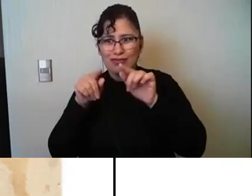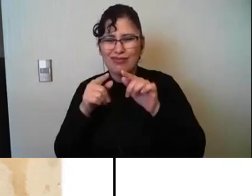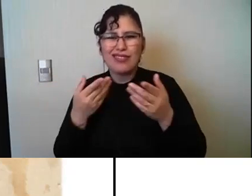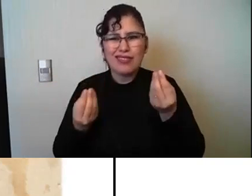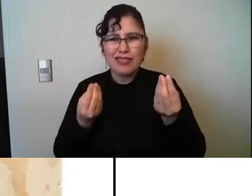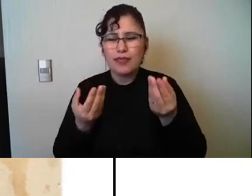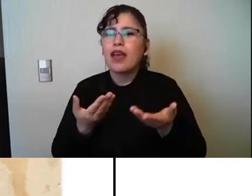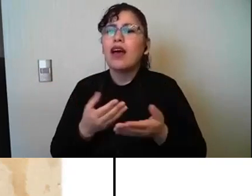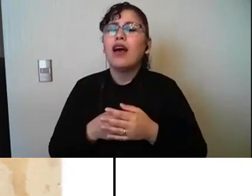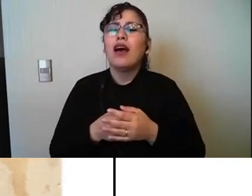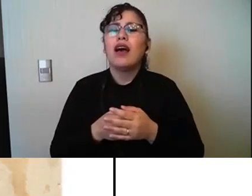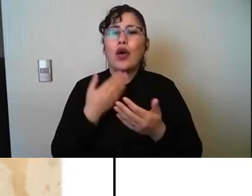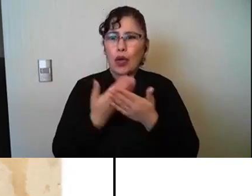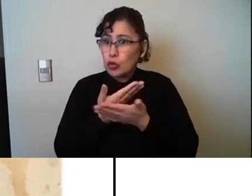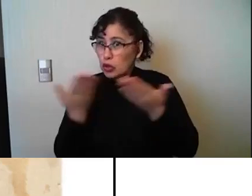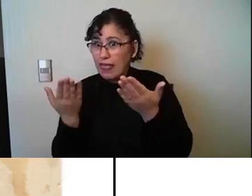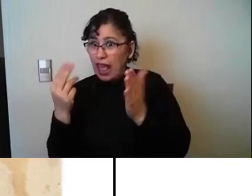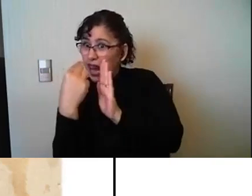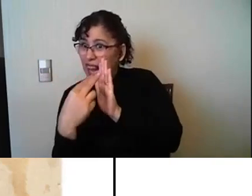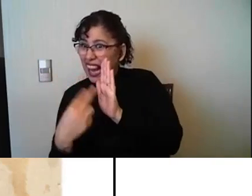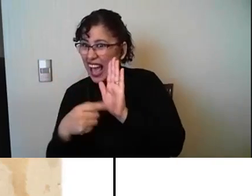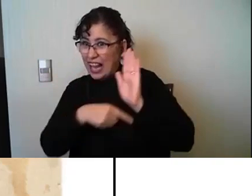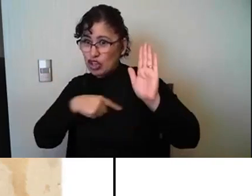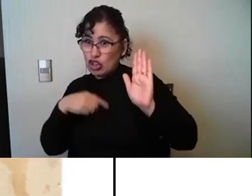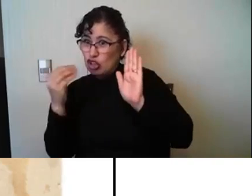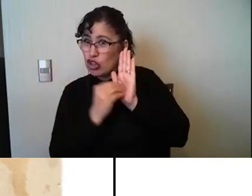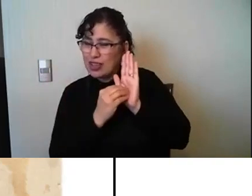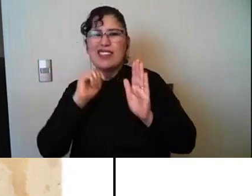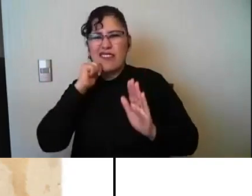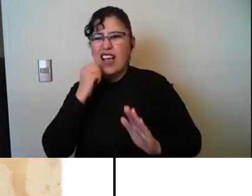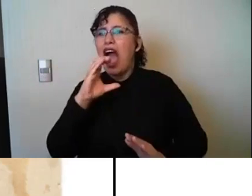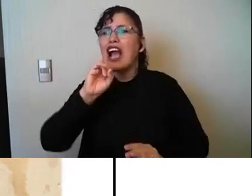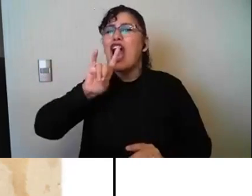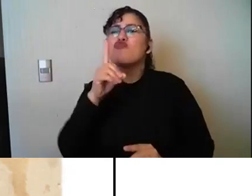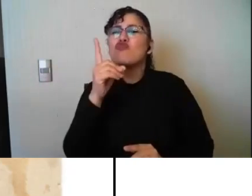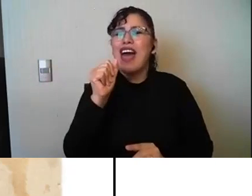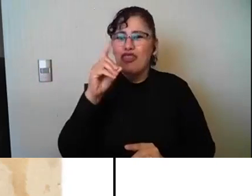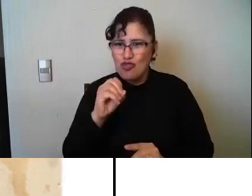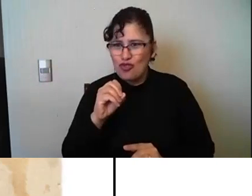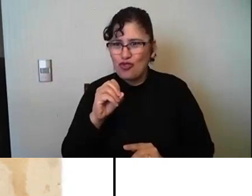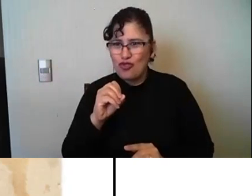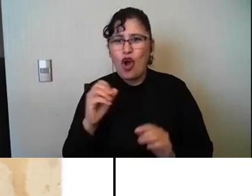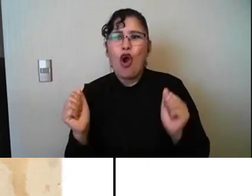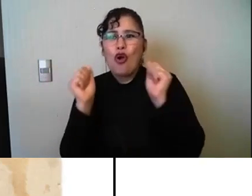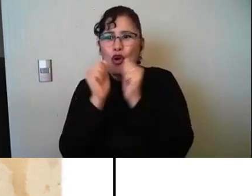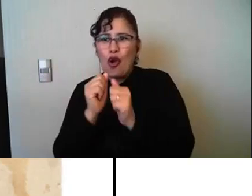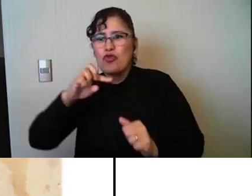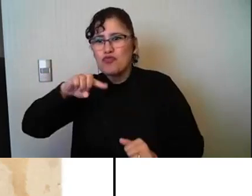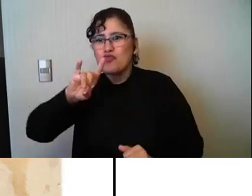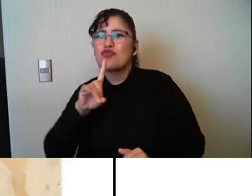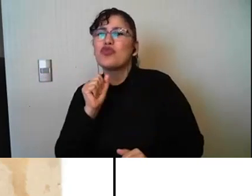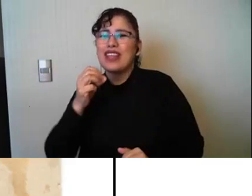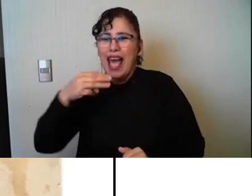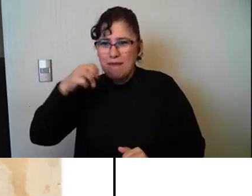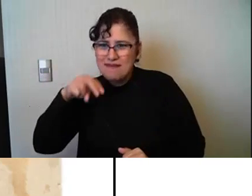cuando lo lean por ahí, se refieren al caudado con el putamen, y que en realidad corresponden